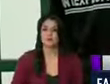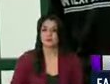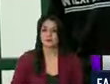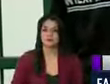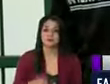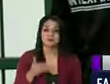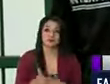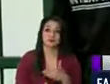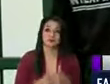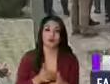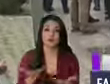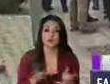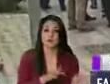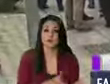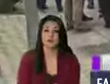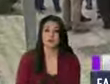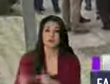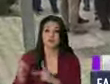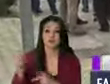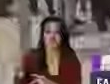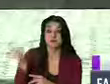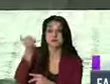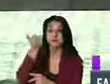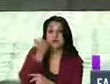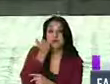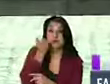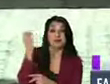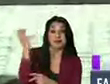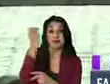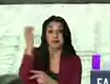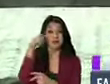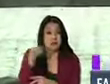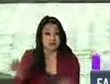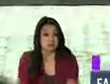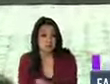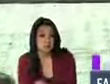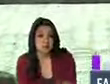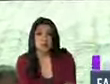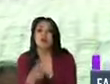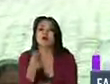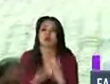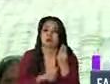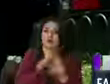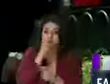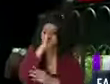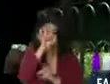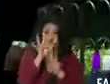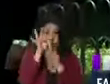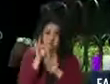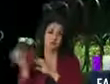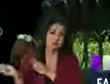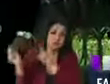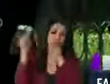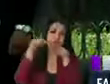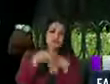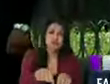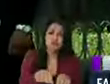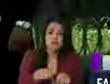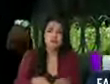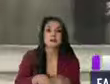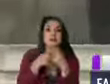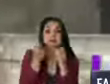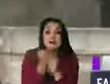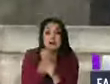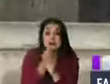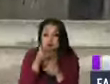al procedimiento establecido, luego de las notificaciones, inmediatamente personal de respuesta y socorro se desplaza al sitio y comienza el trabajo